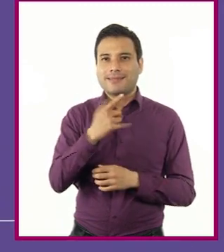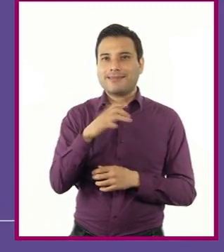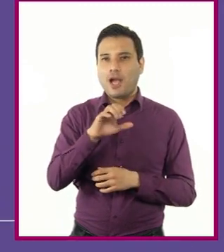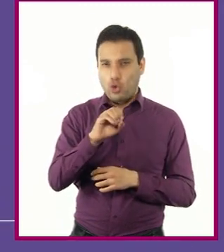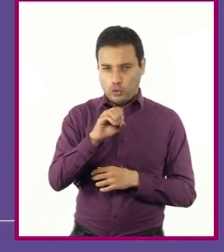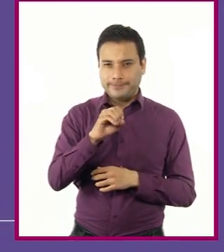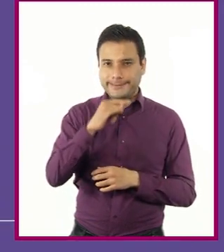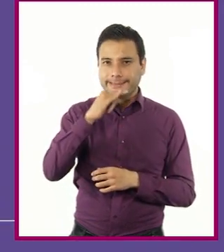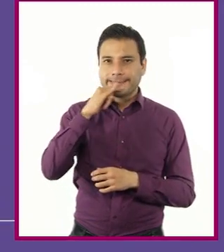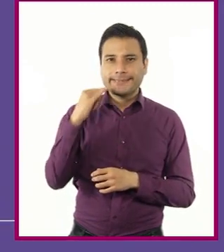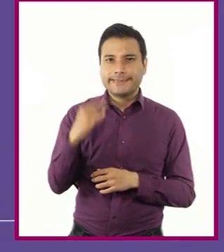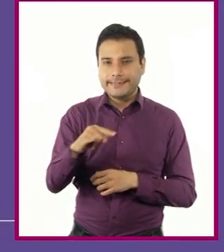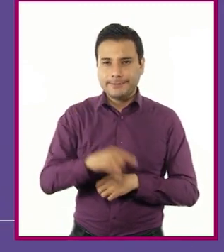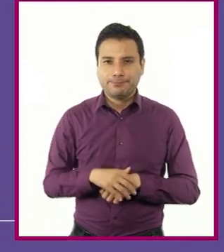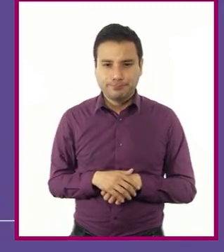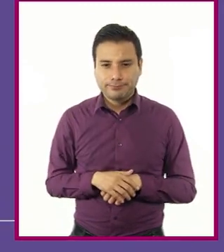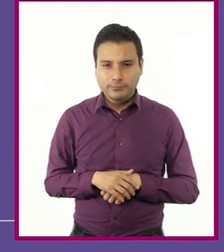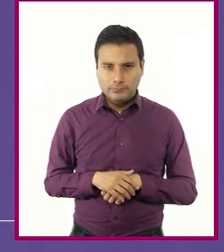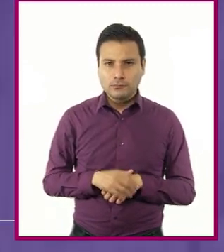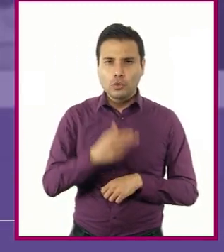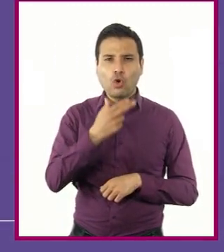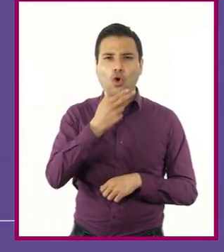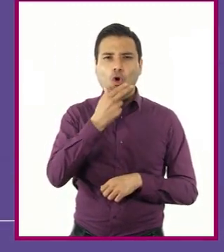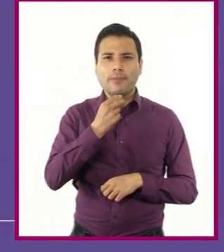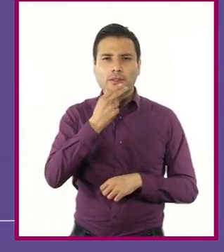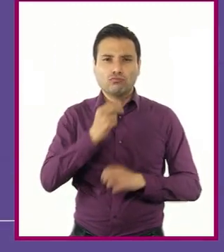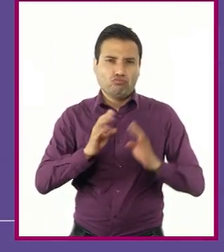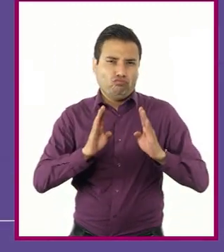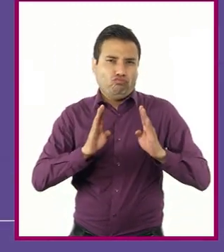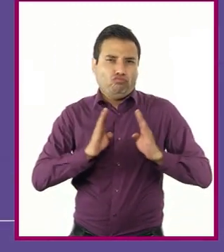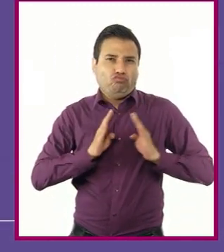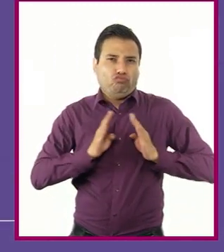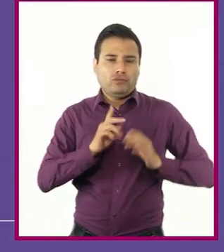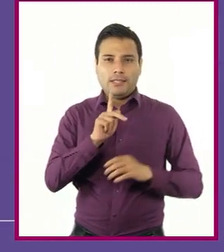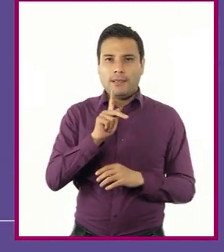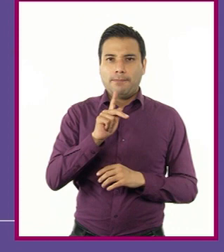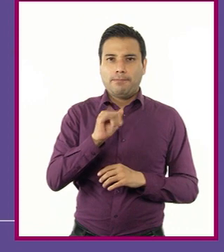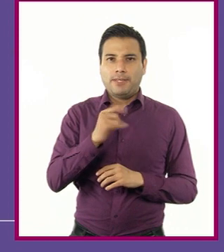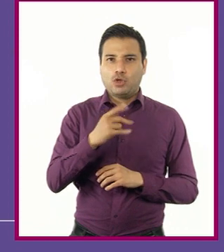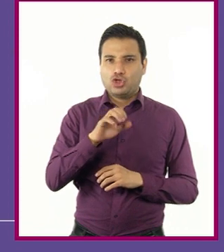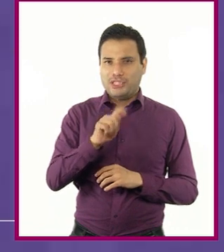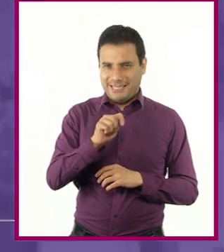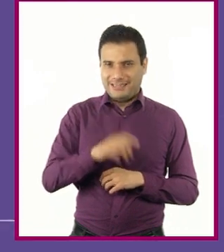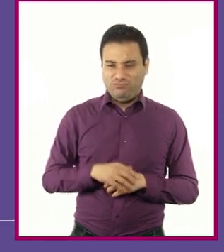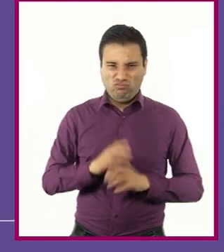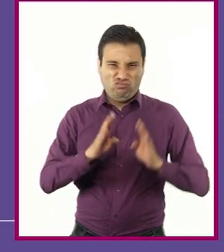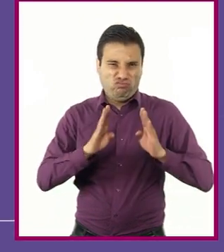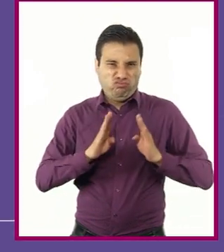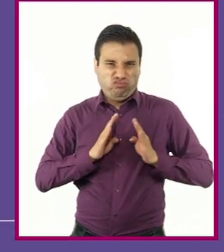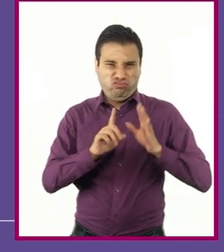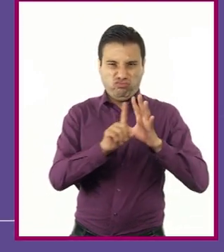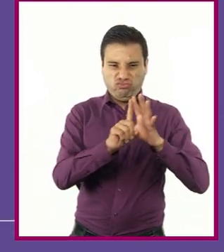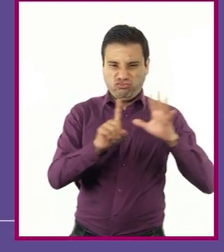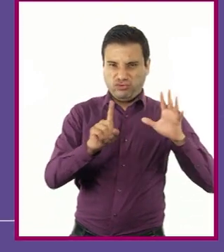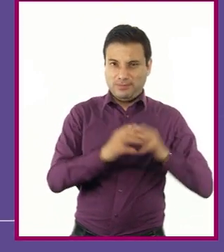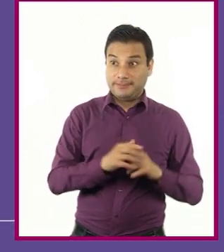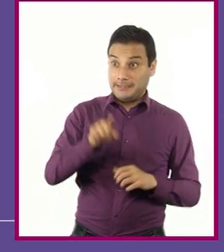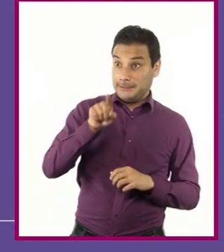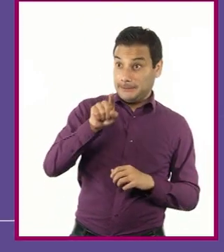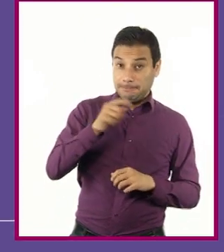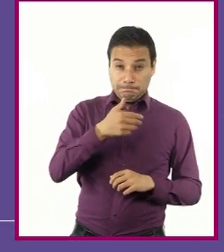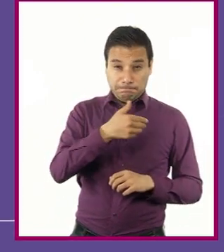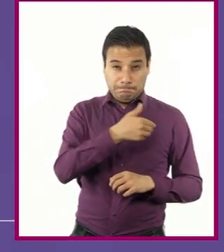castrenses al mando del general Augusto Pinochet bombardearon el Palacio de la Moneda, donde se encontraba el presidente